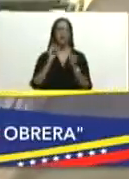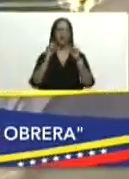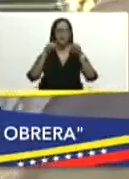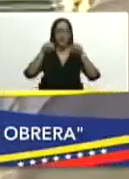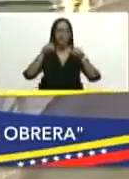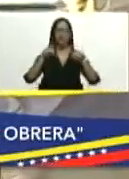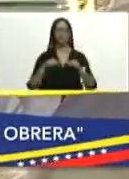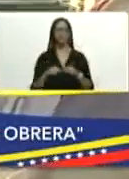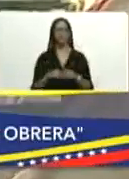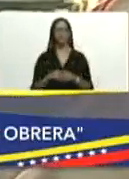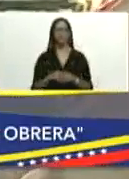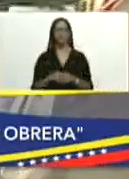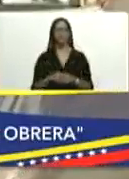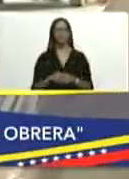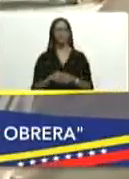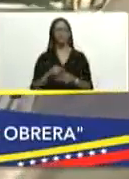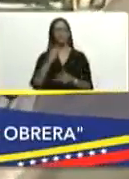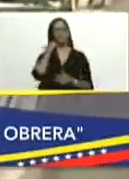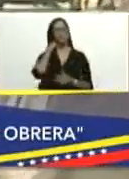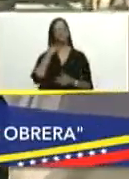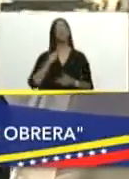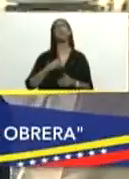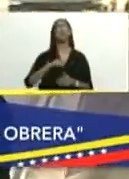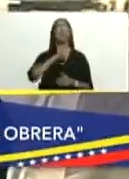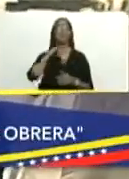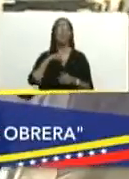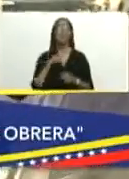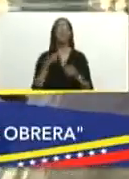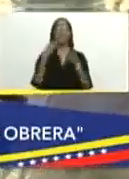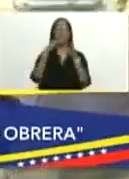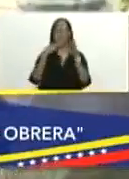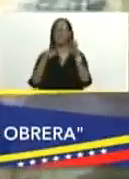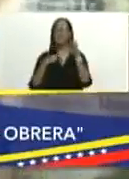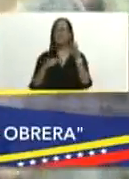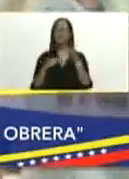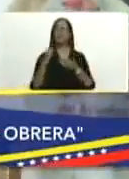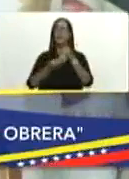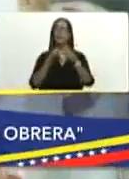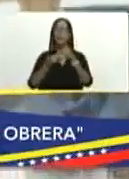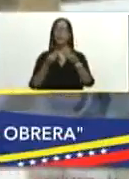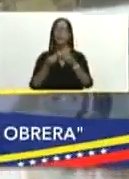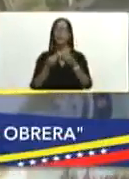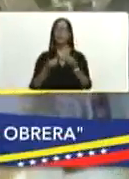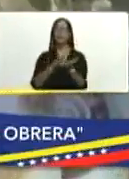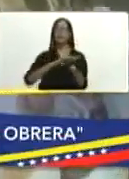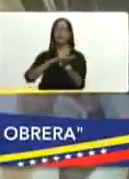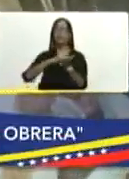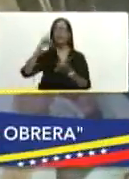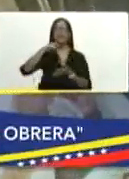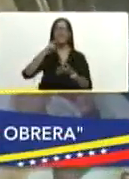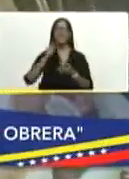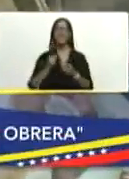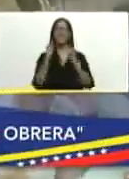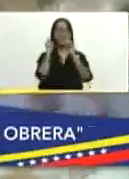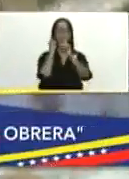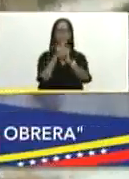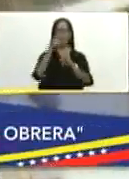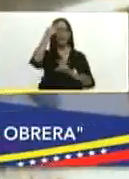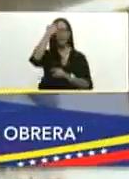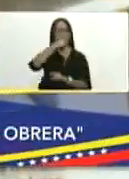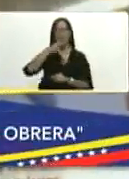nosotros nuestra materia prima la estamos transformando para satisfacer necesidades concretas del pueblo un ejemplo es